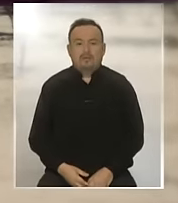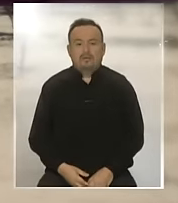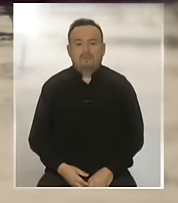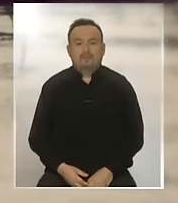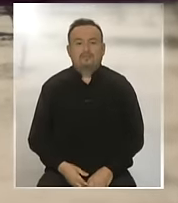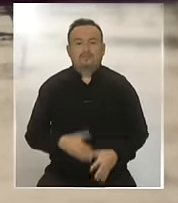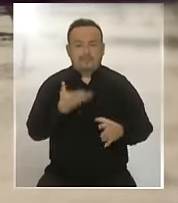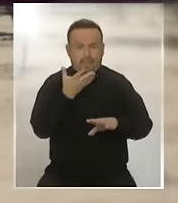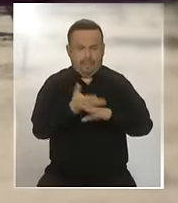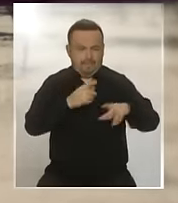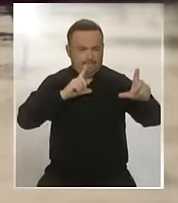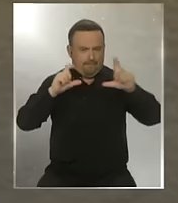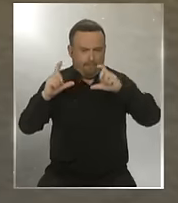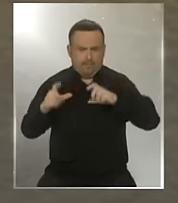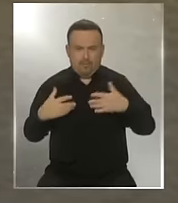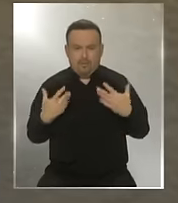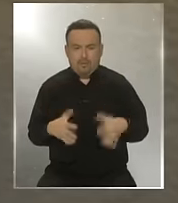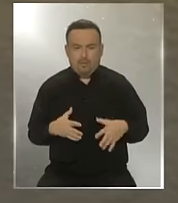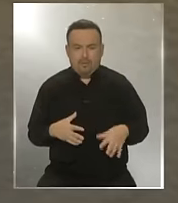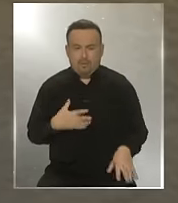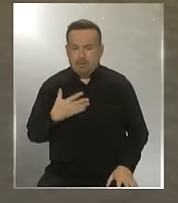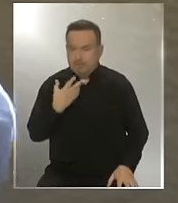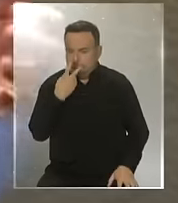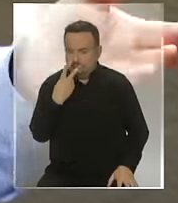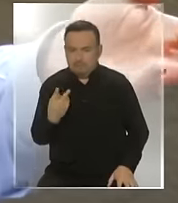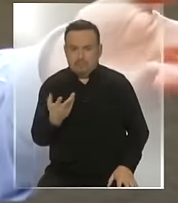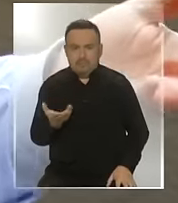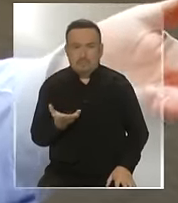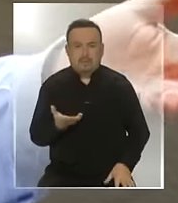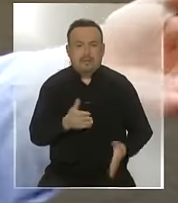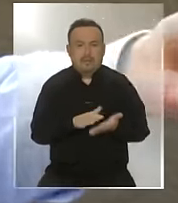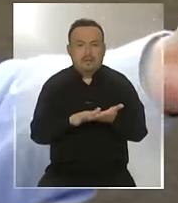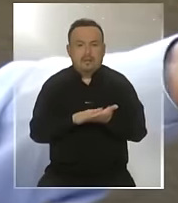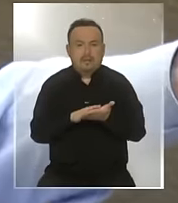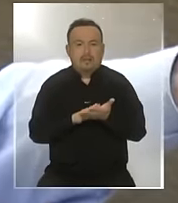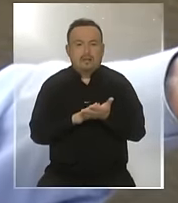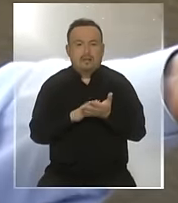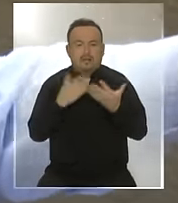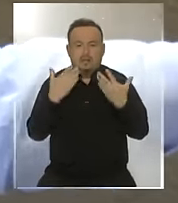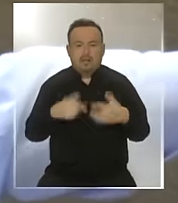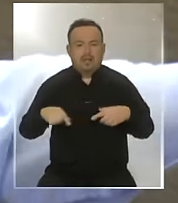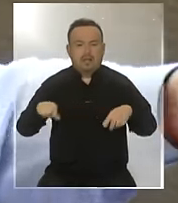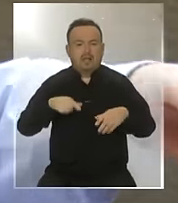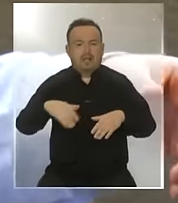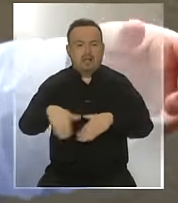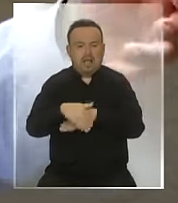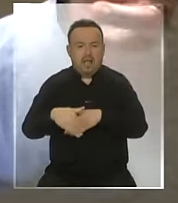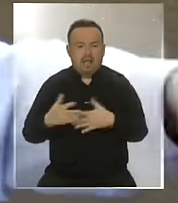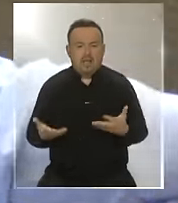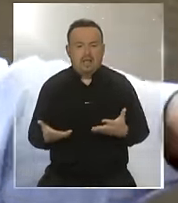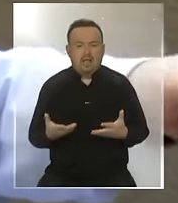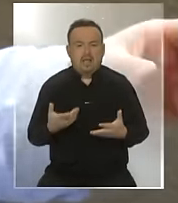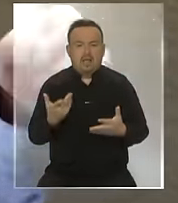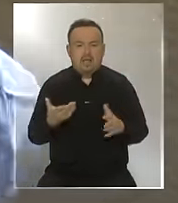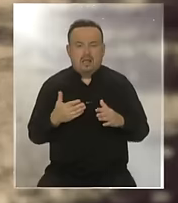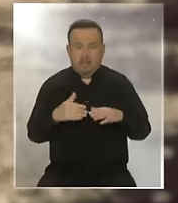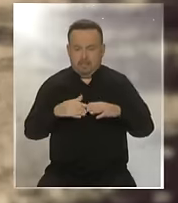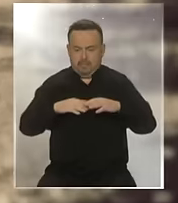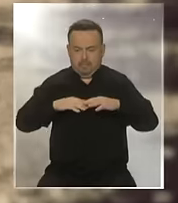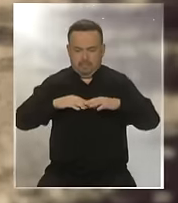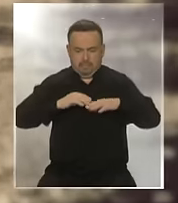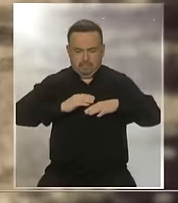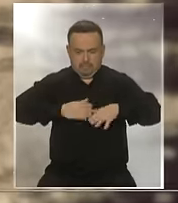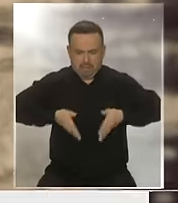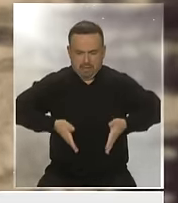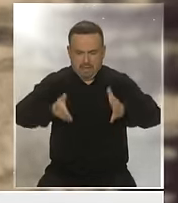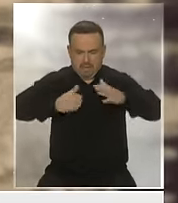Hay fotos que son así, muy decidoras, tú puedes ver, ¿no es cierto?, cómo queda fracturada las carreteras, hundido el piso.